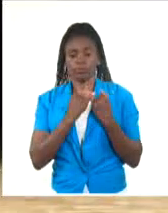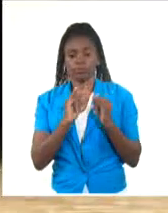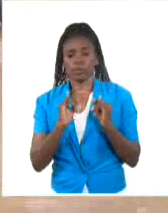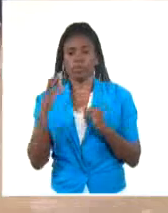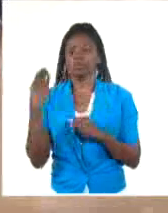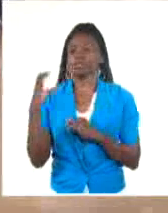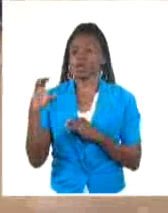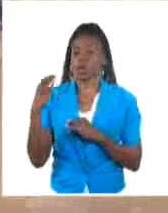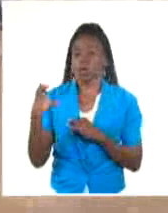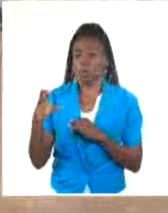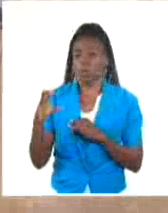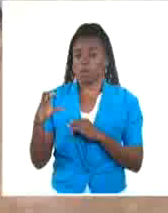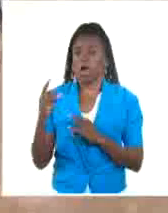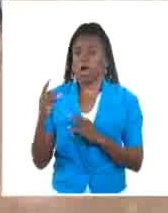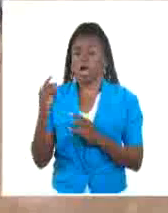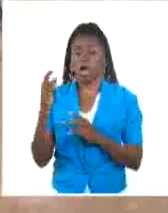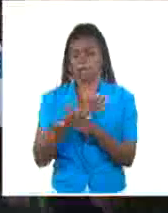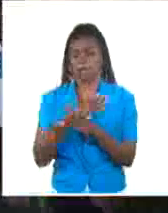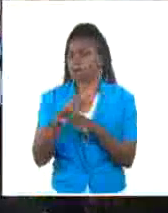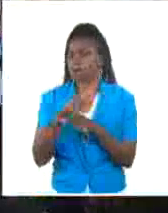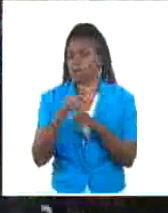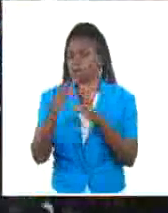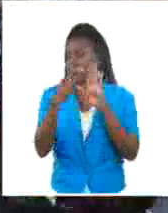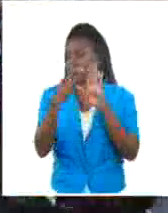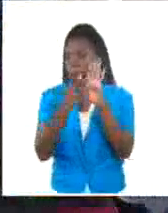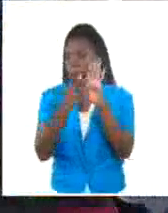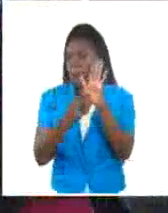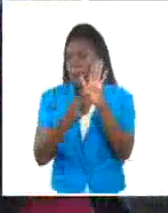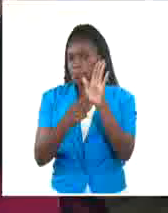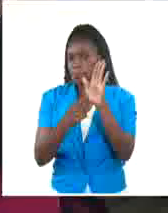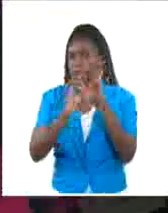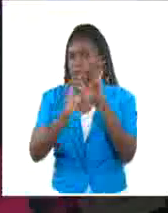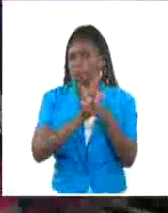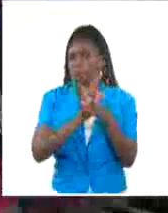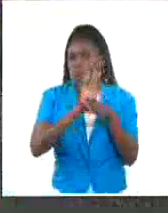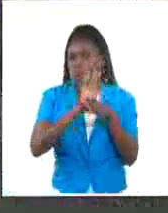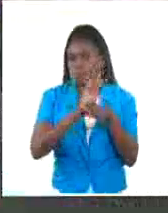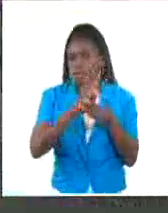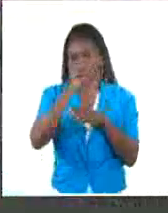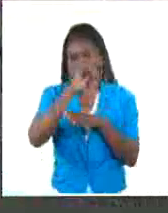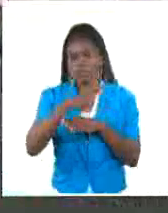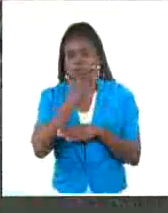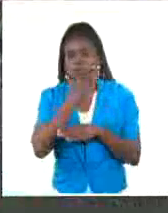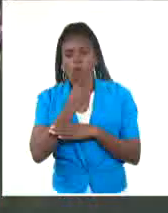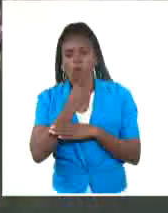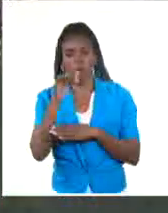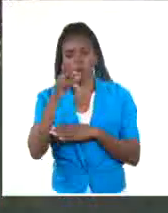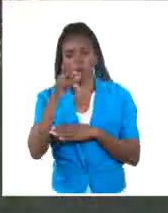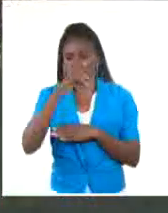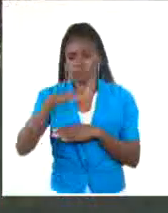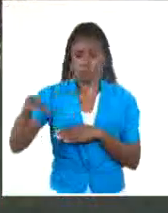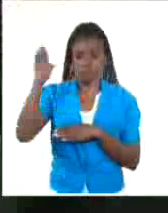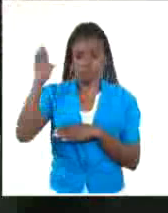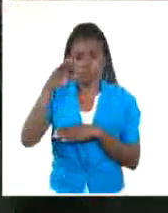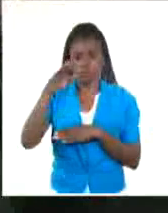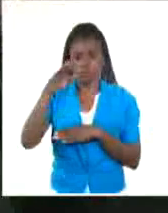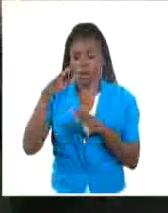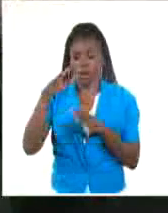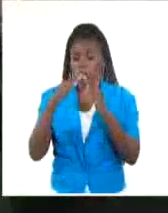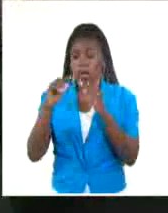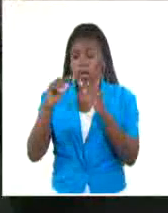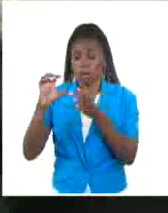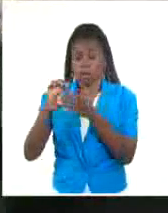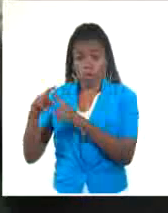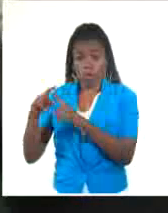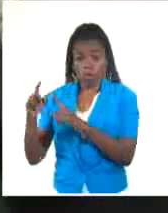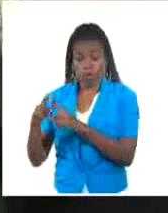Colombia. Una variedad de presentaciones y obras para bebés, niños, jóvenes y adultos se presenta al público maiciense en esta edición 33